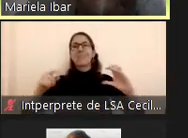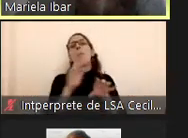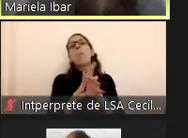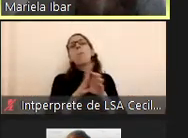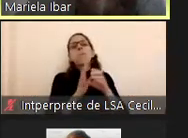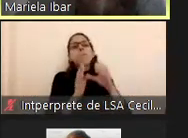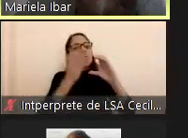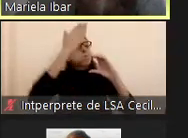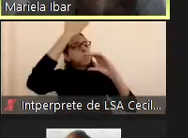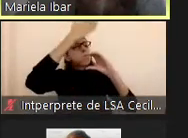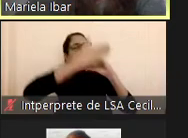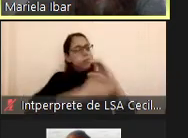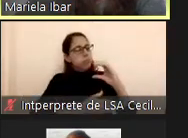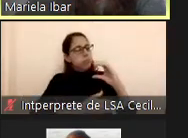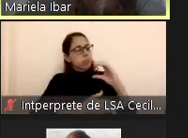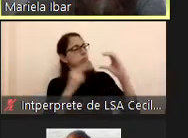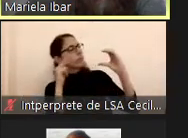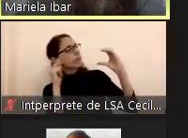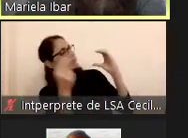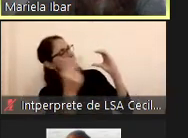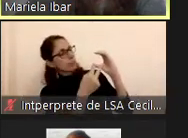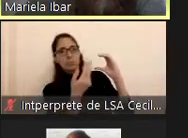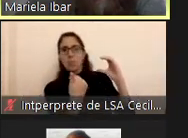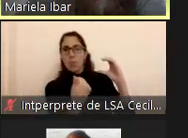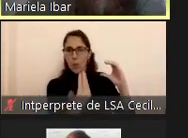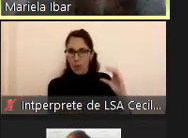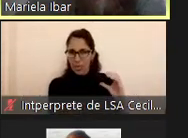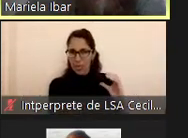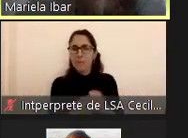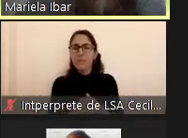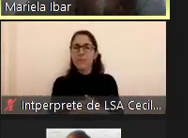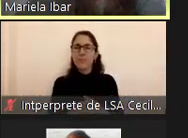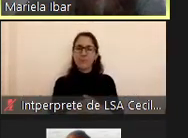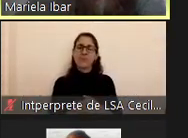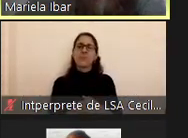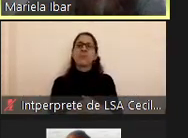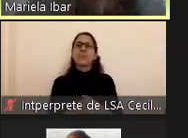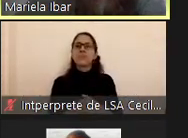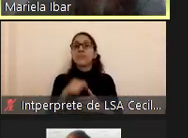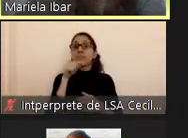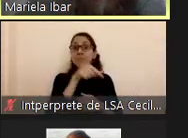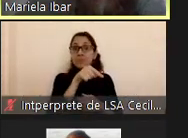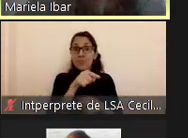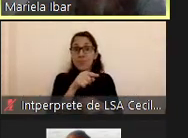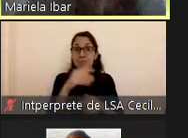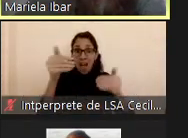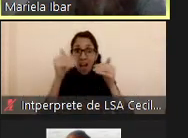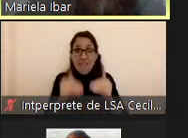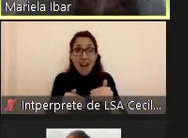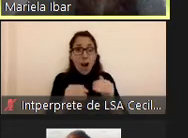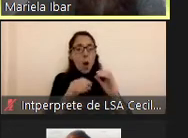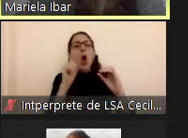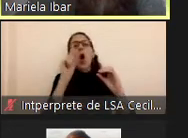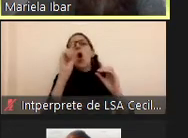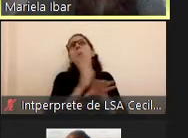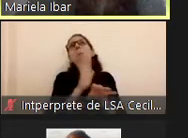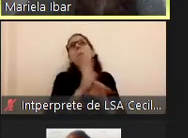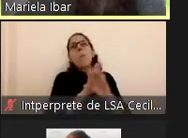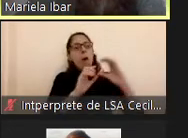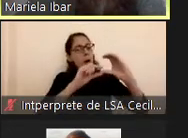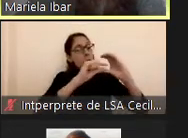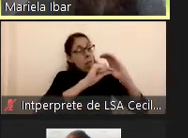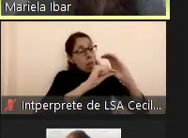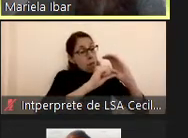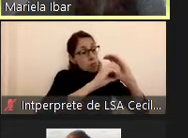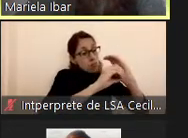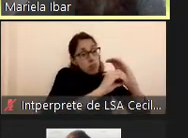¿no es cierto? Y acá estaría como aumentado este cuadradito, es como si cortáramos un pedacito